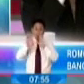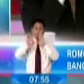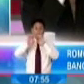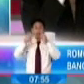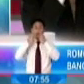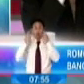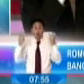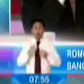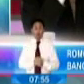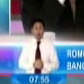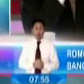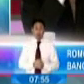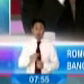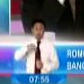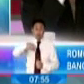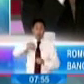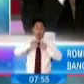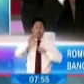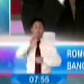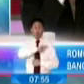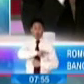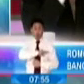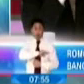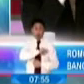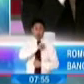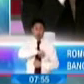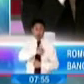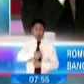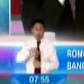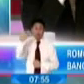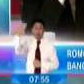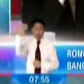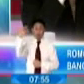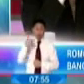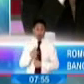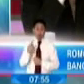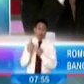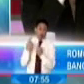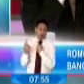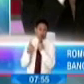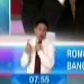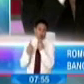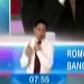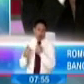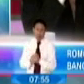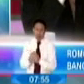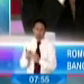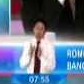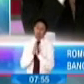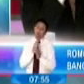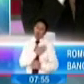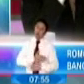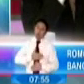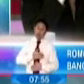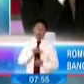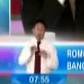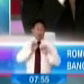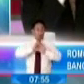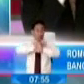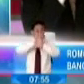públicas, muchas de estas, muchas son empresas municipales. Hemos estado hablando con los alcaldes en estos días que nos decían, por favor, hay que dejar esto